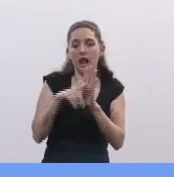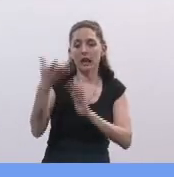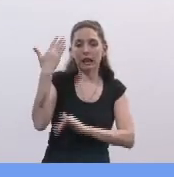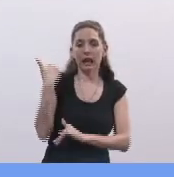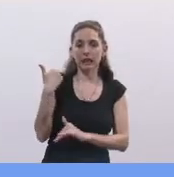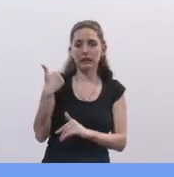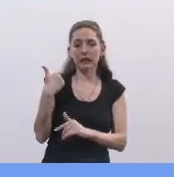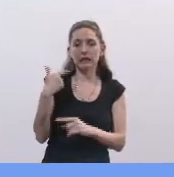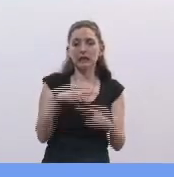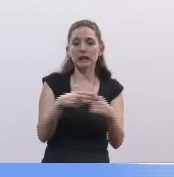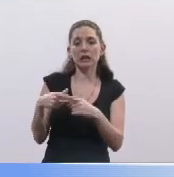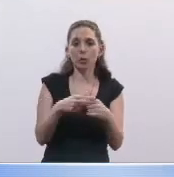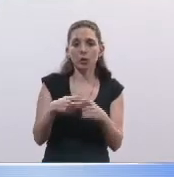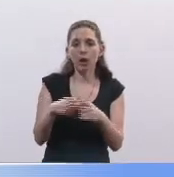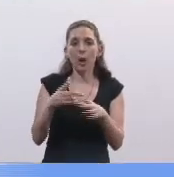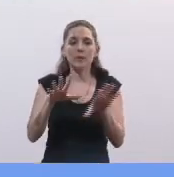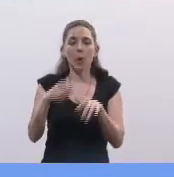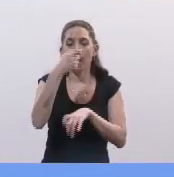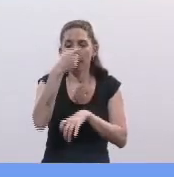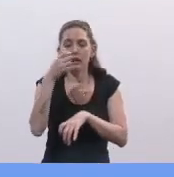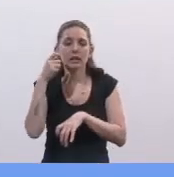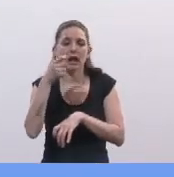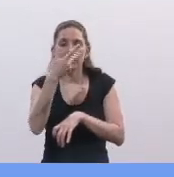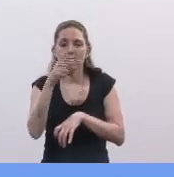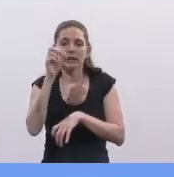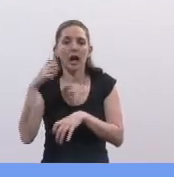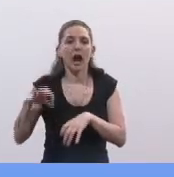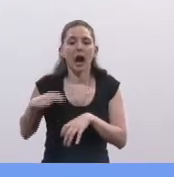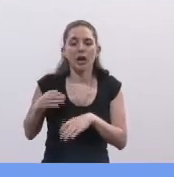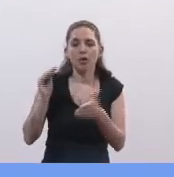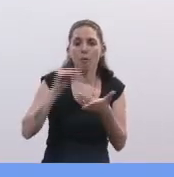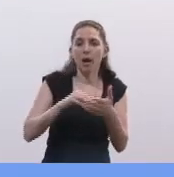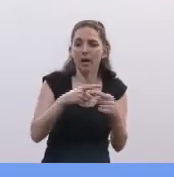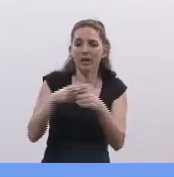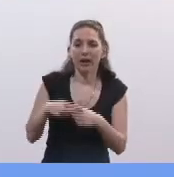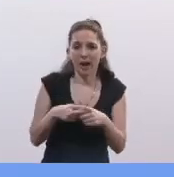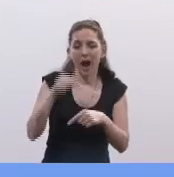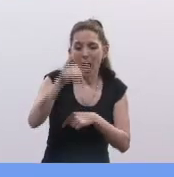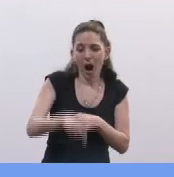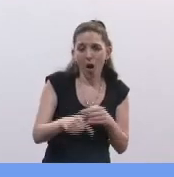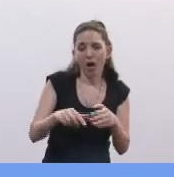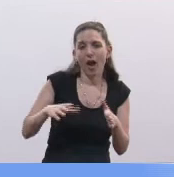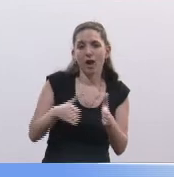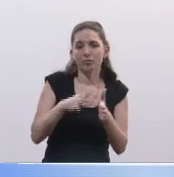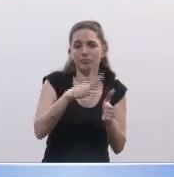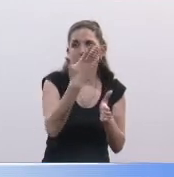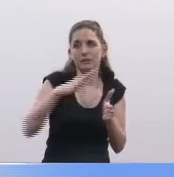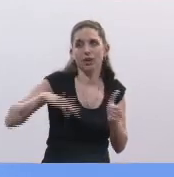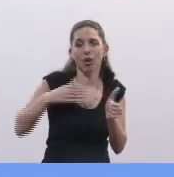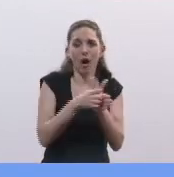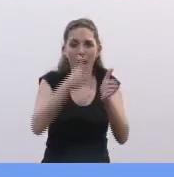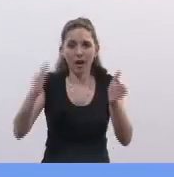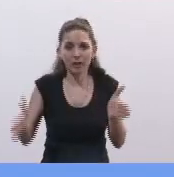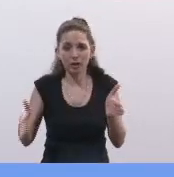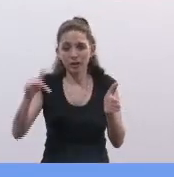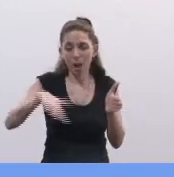hubiese discutido ahora, y por 20 o 30 años más no se discutía más. Ahora, ¿saben qué pasa? Cada 5 años el pueblo argentino se va a